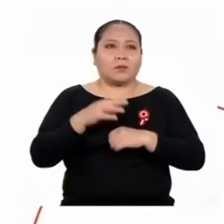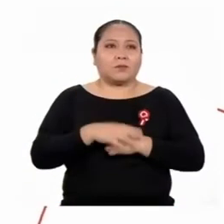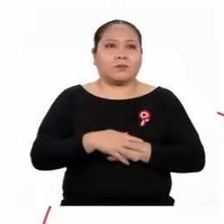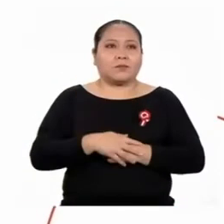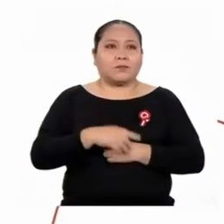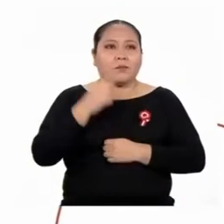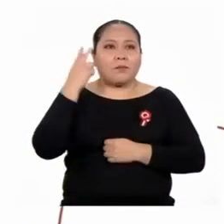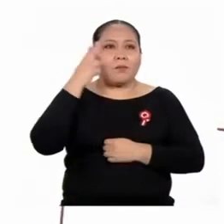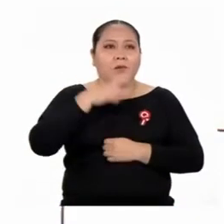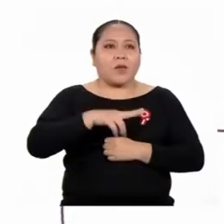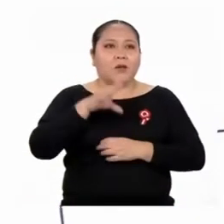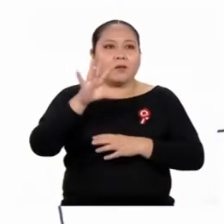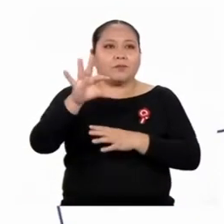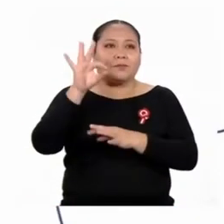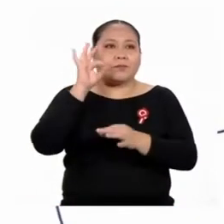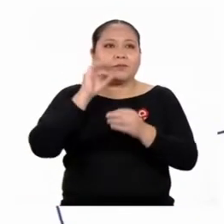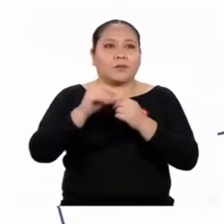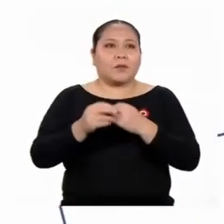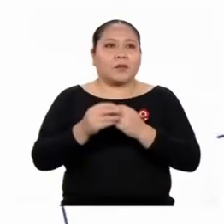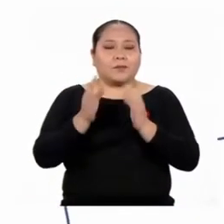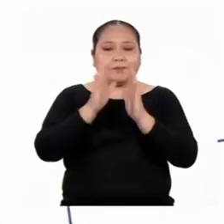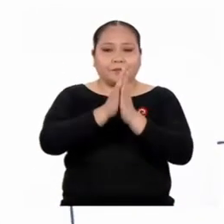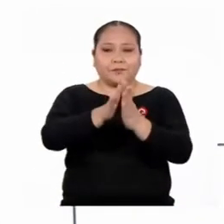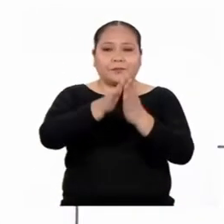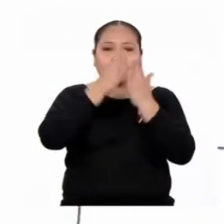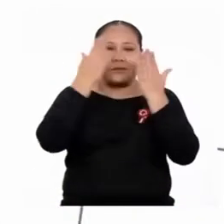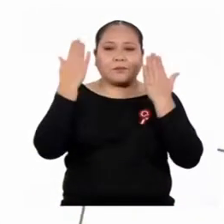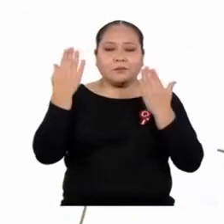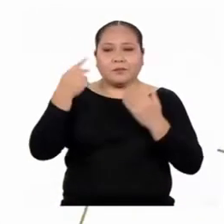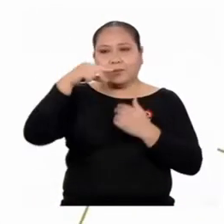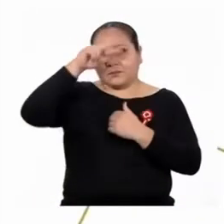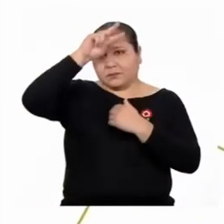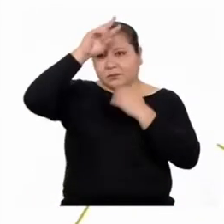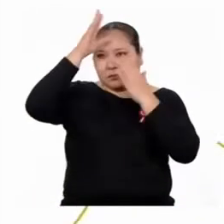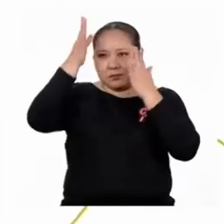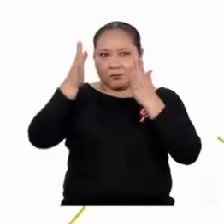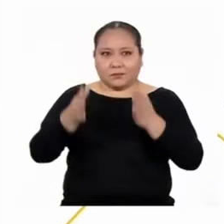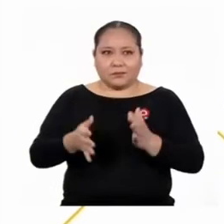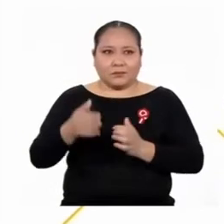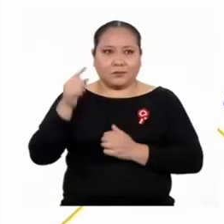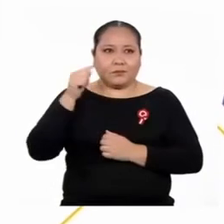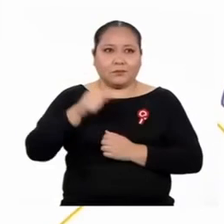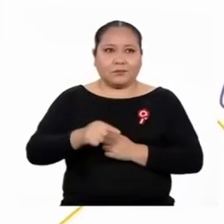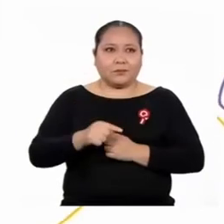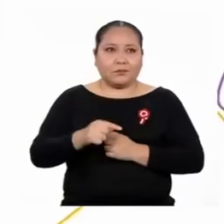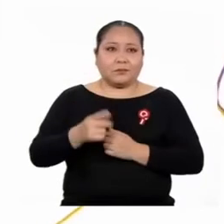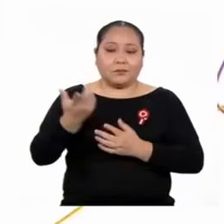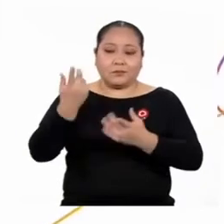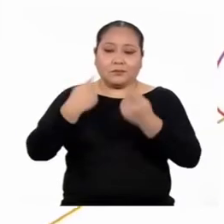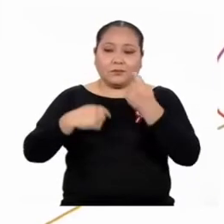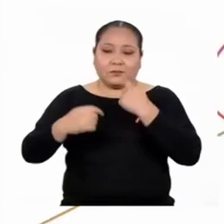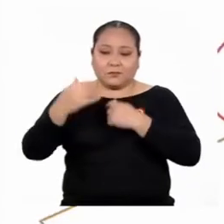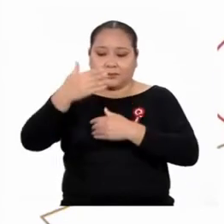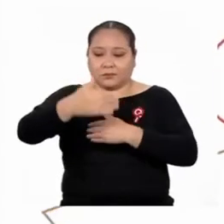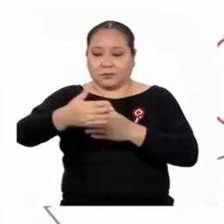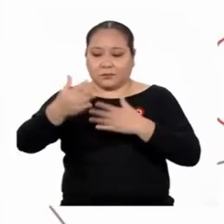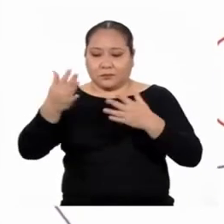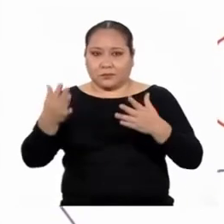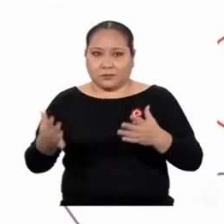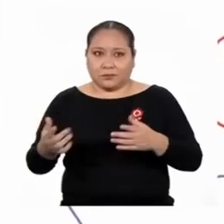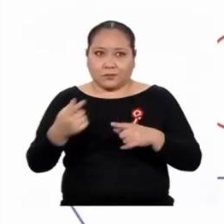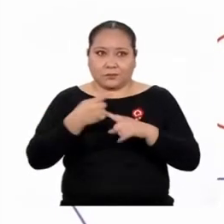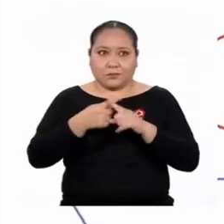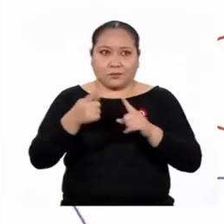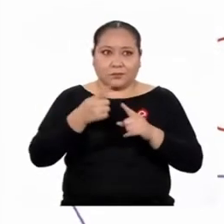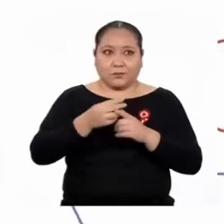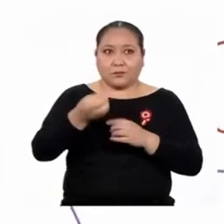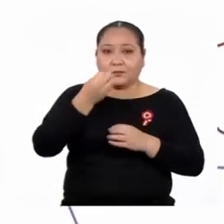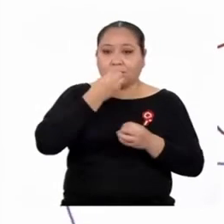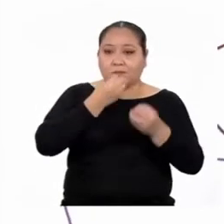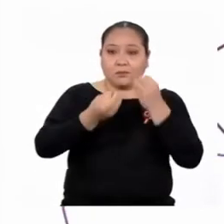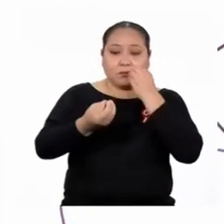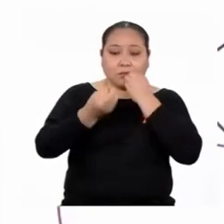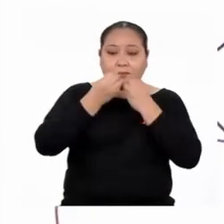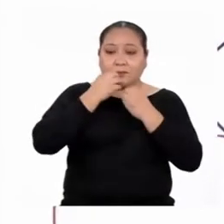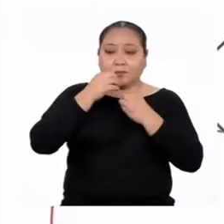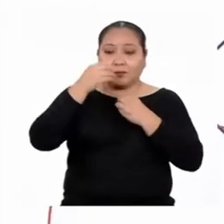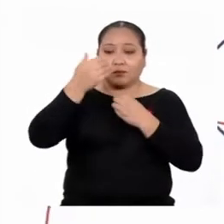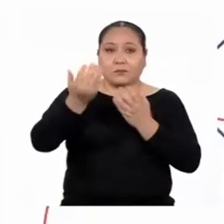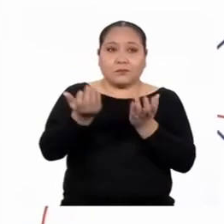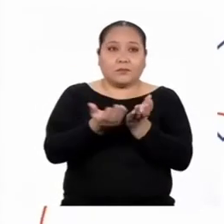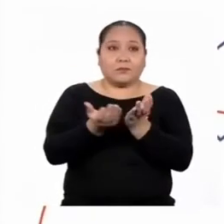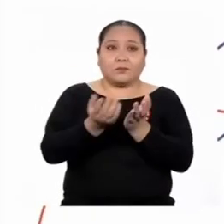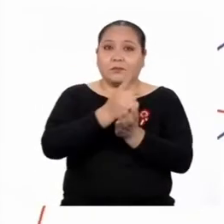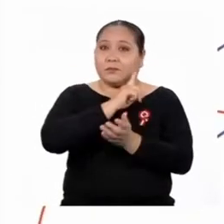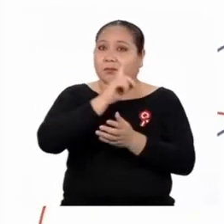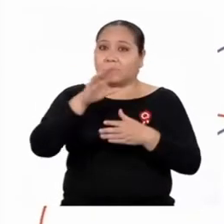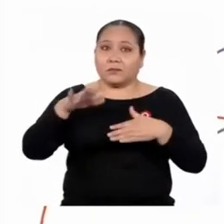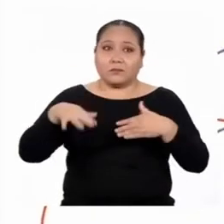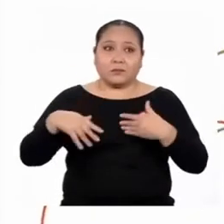Mira lo que encontré en el diario El Peruano. Los kioscos, cafeterías y comedores de los colegios no podrán